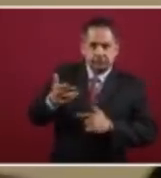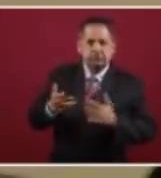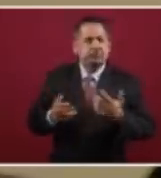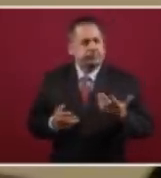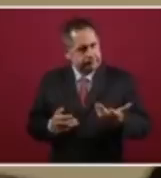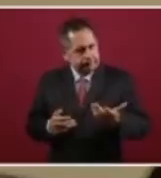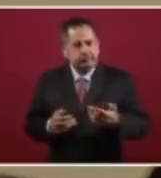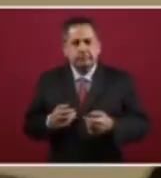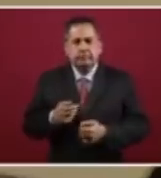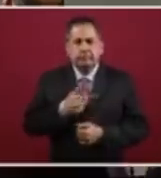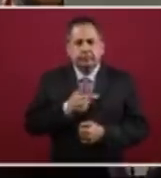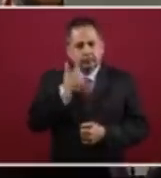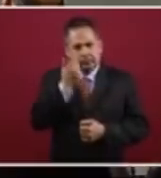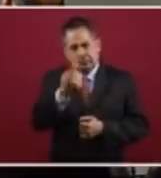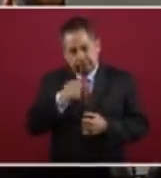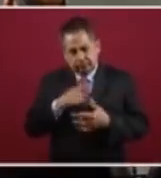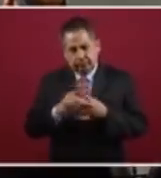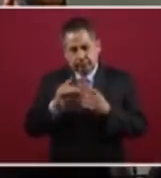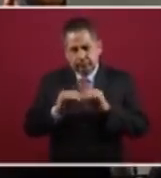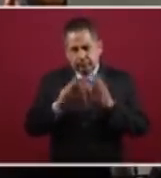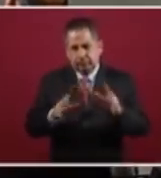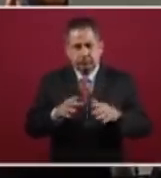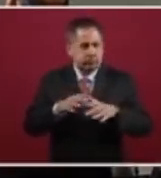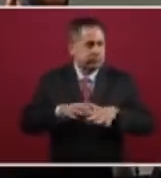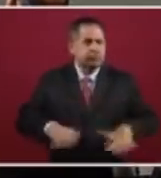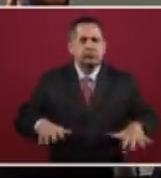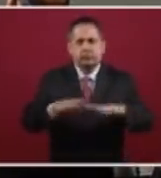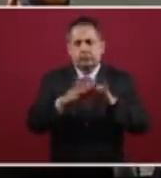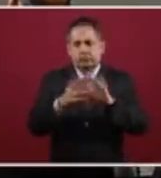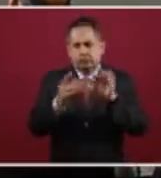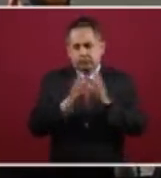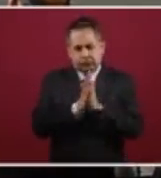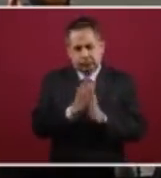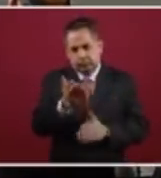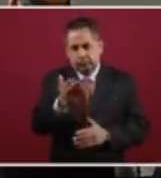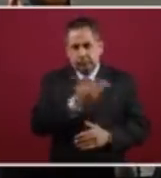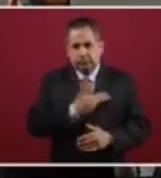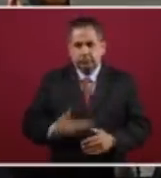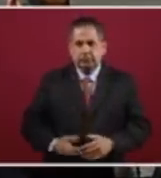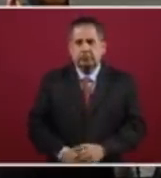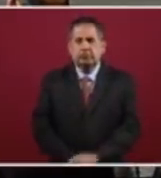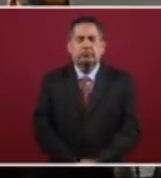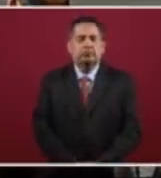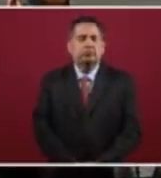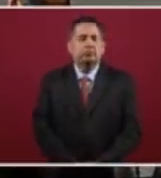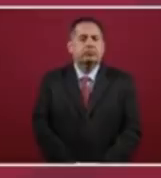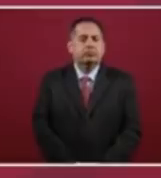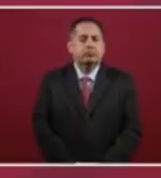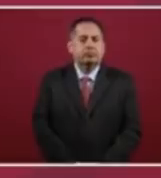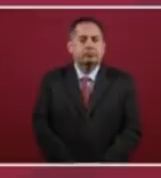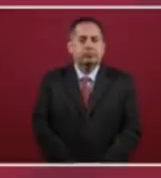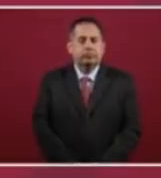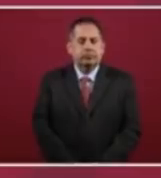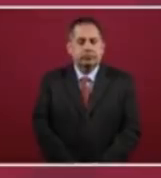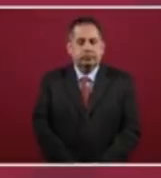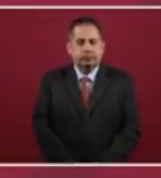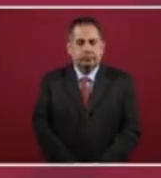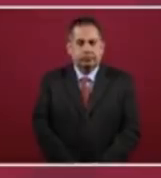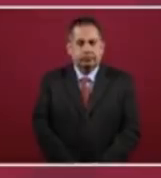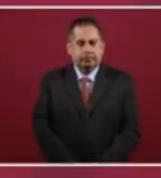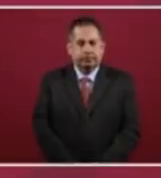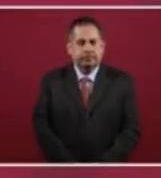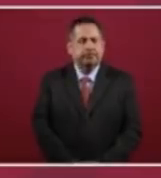que me lo explicara o se lo explicara a sus seguidores, presidente. Sí, es